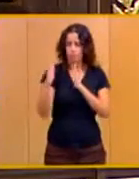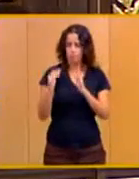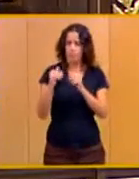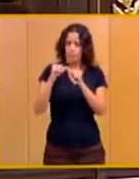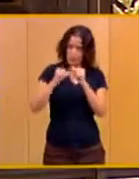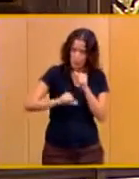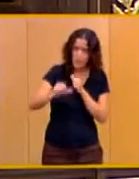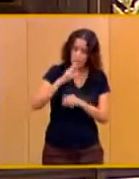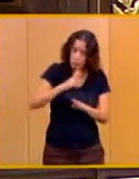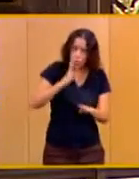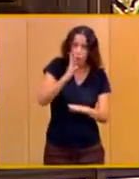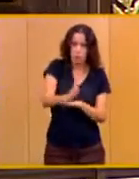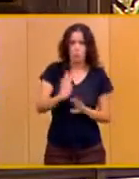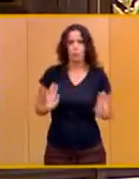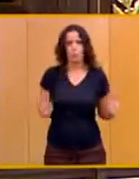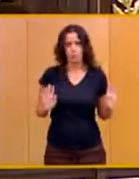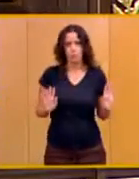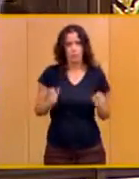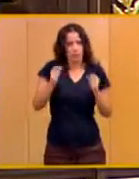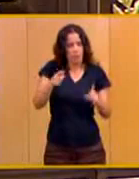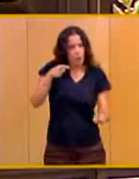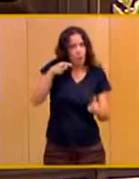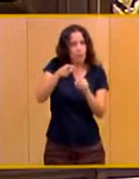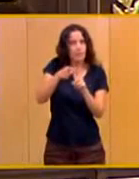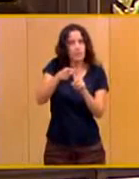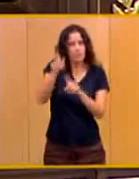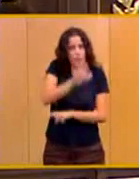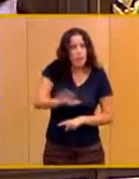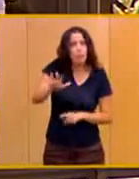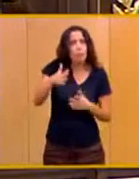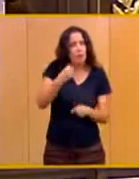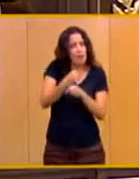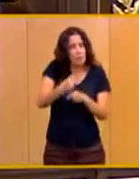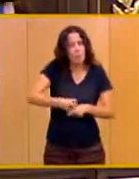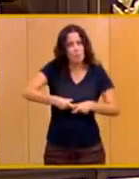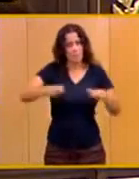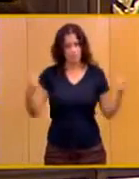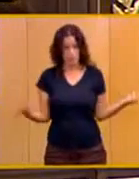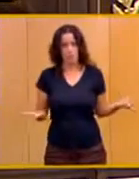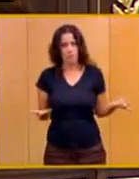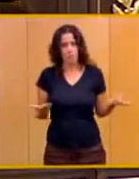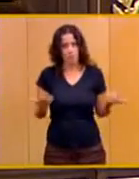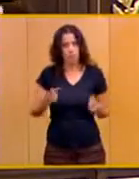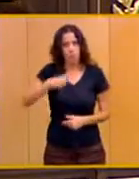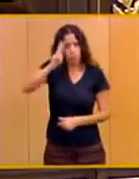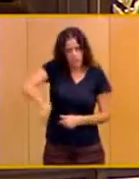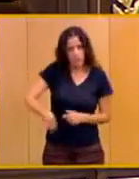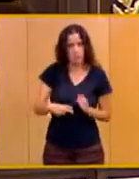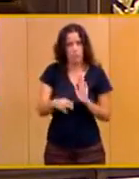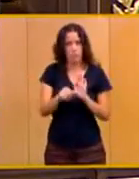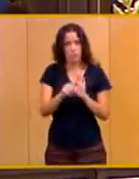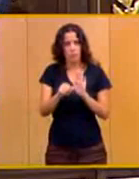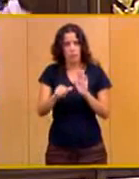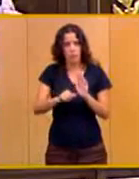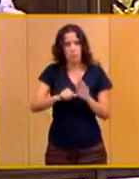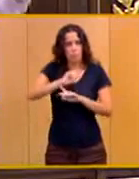años, que establezca un gran objetivo nacional, que es la creación de empleo, con una legitimación cercana, con un mandato claro.